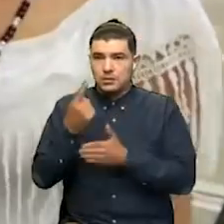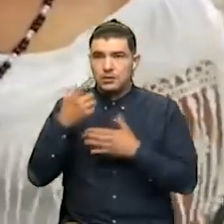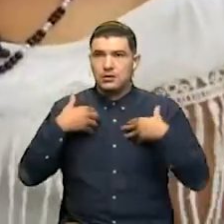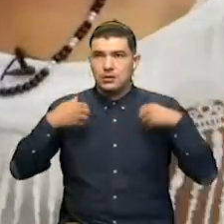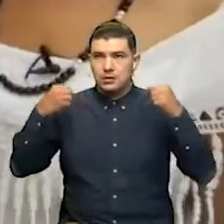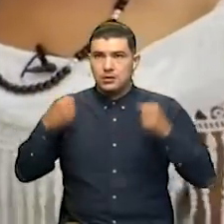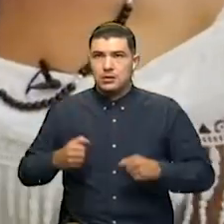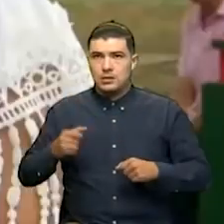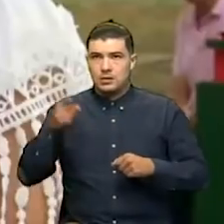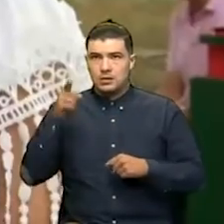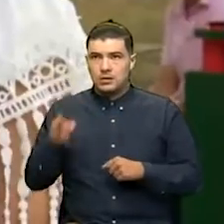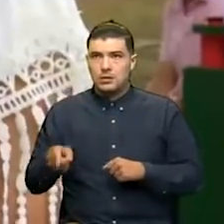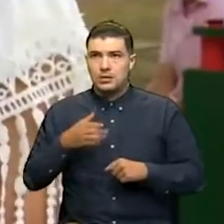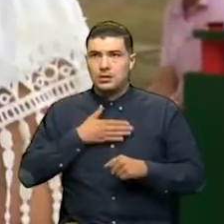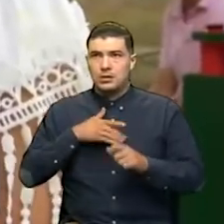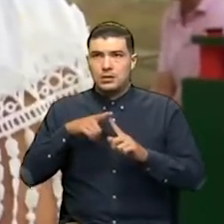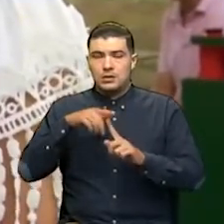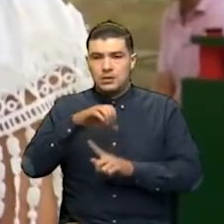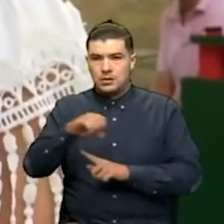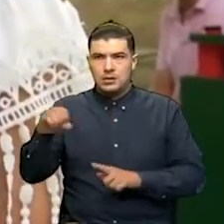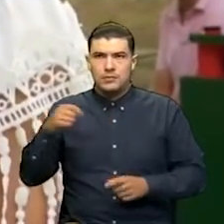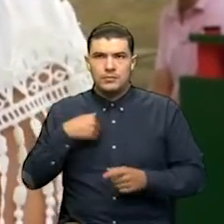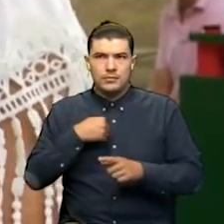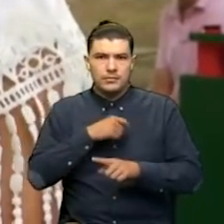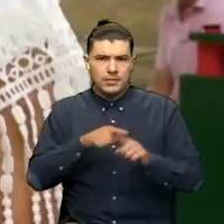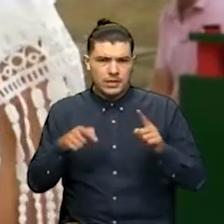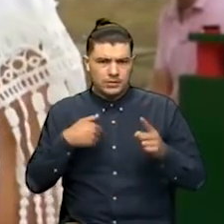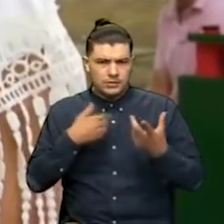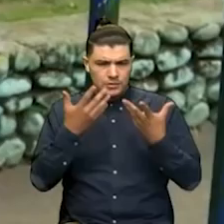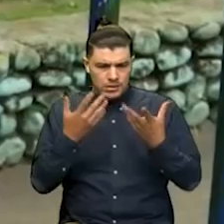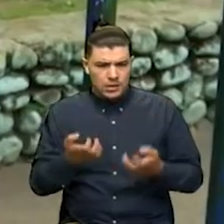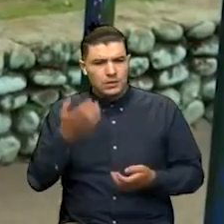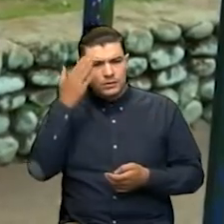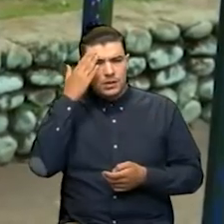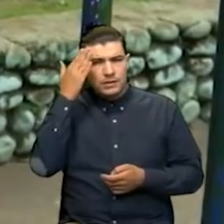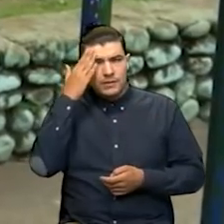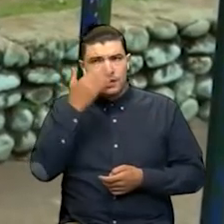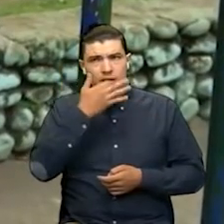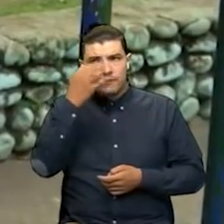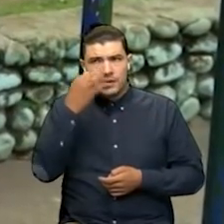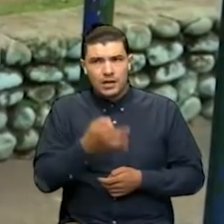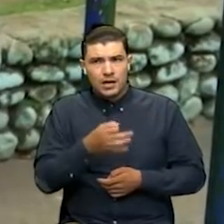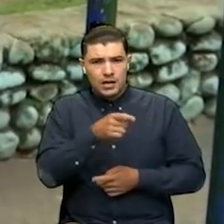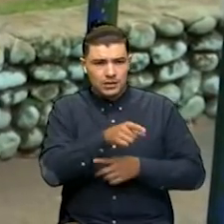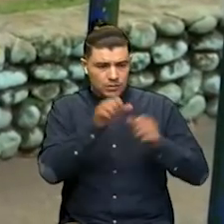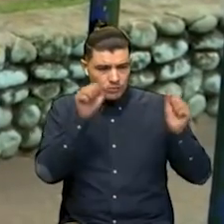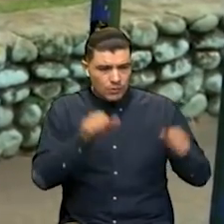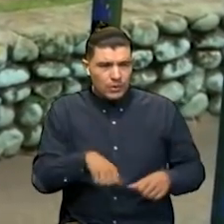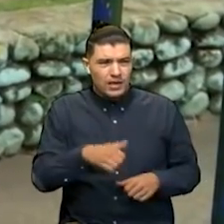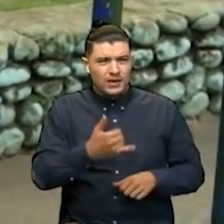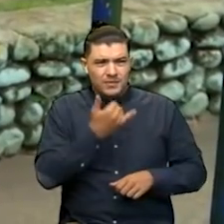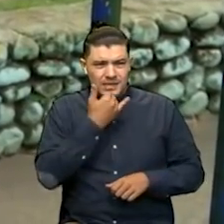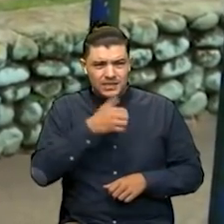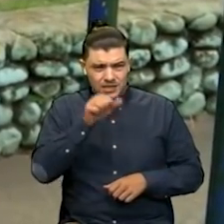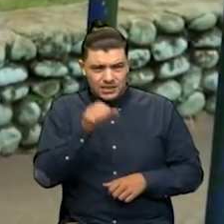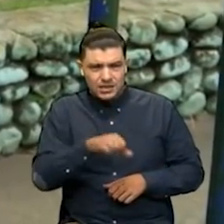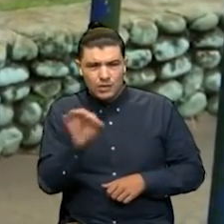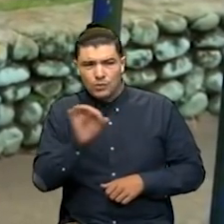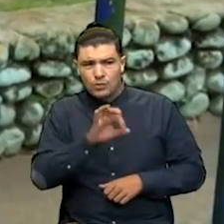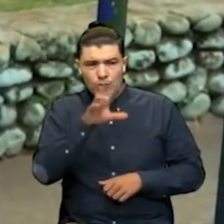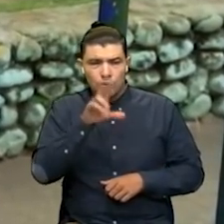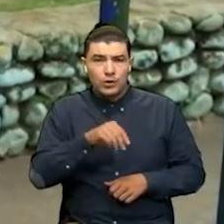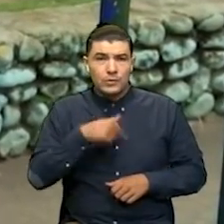a ser propiedad de mi tío. Yo quisiera saber si en realidad eso puede suceder o no. Mi abuelo